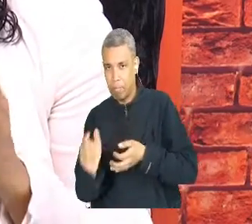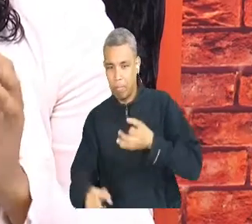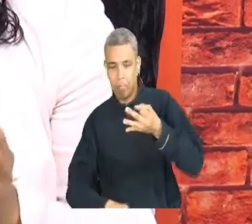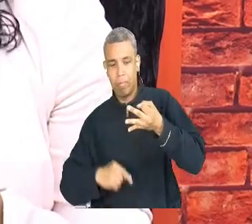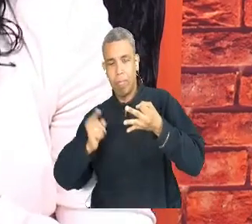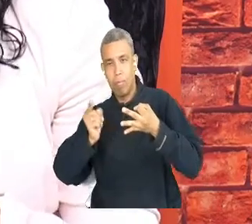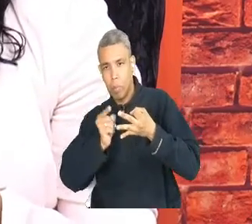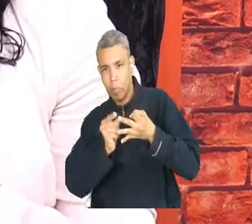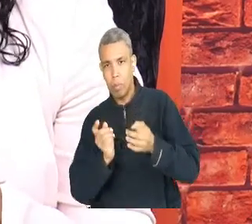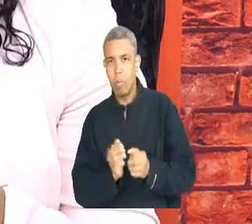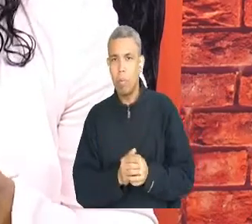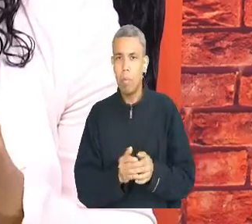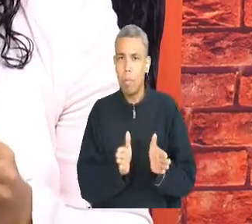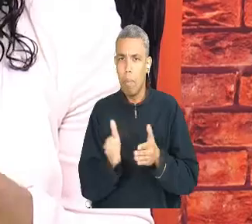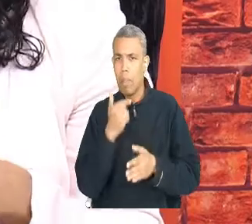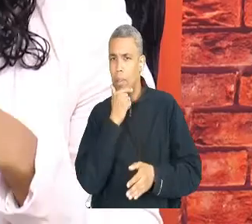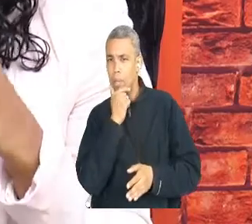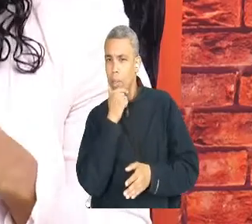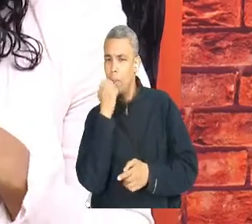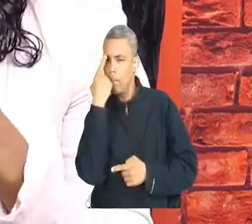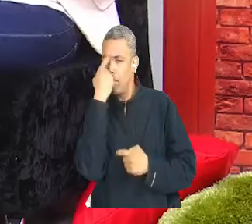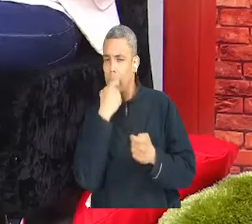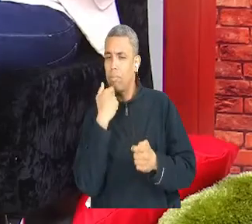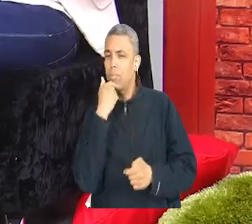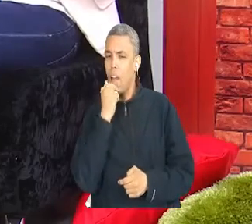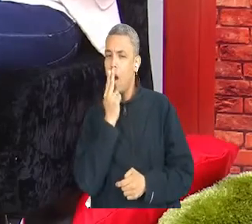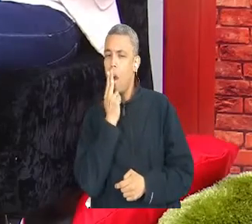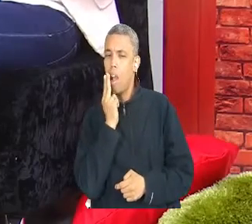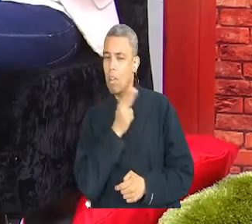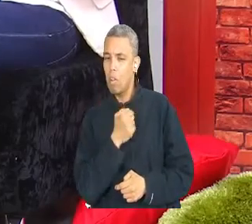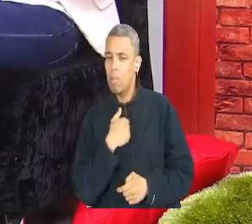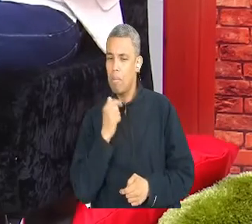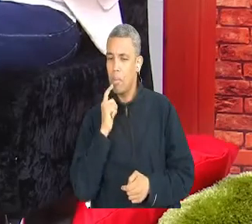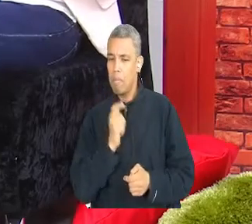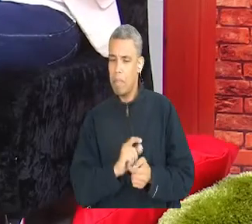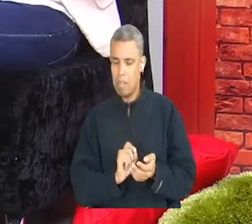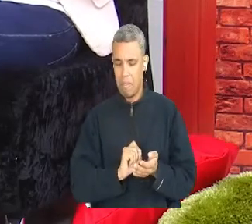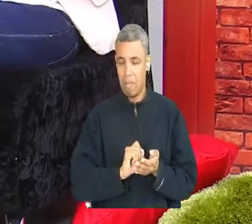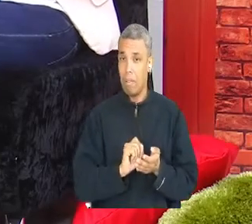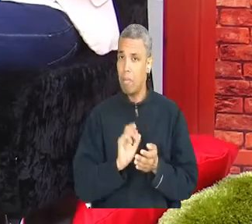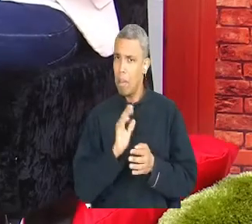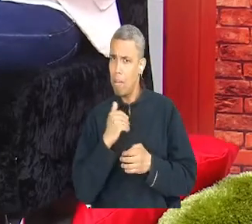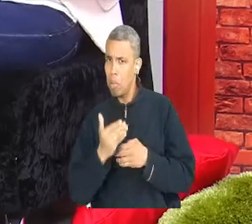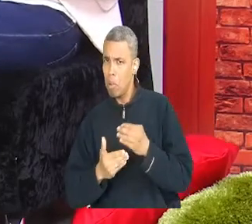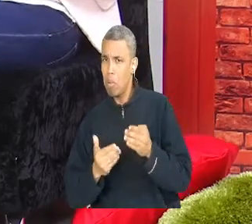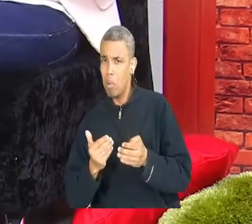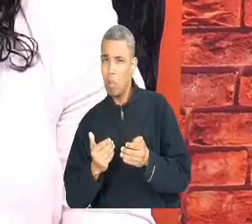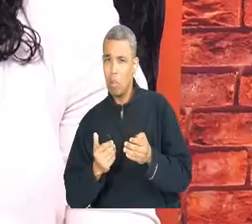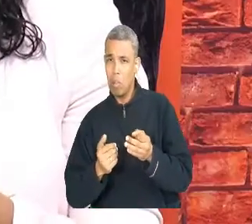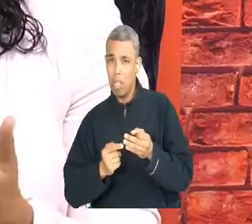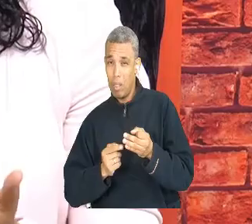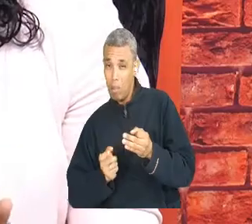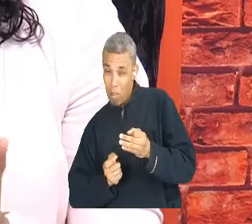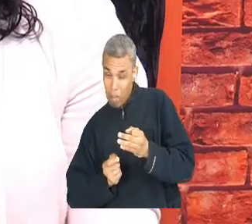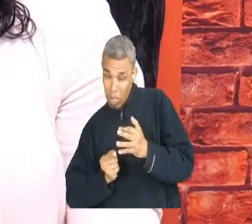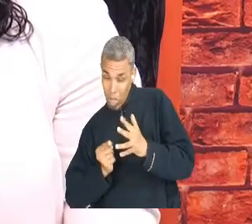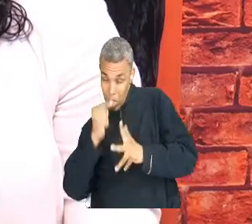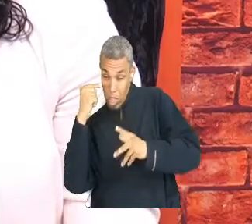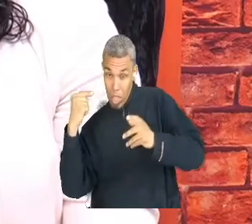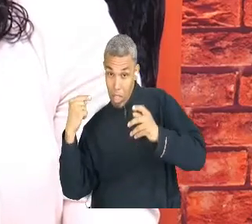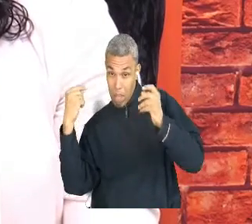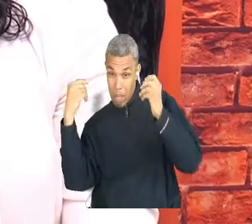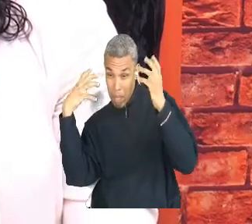pequeños empezar a hacer planes pequeños nos lleva también a tomar el hábito crear hábitos nos ayudan a dejar de postergar y pues por último